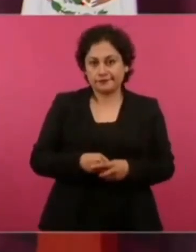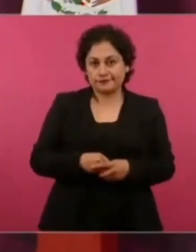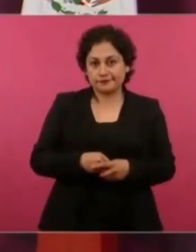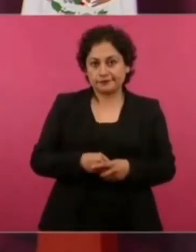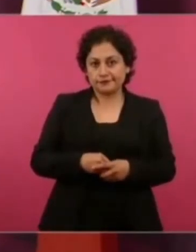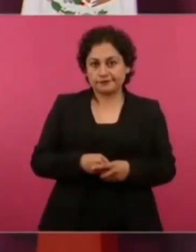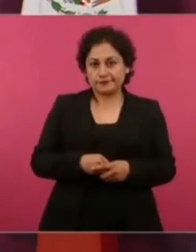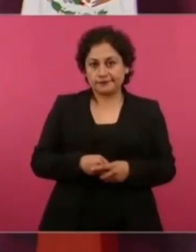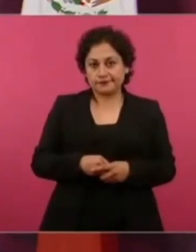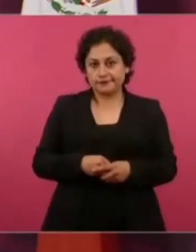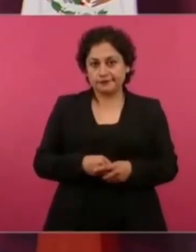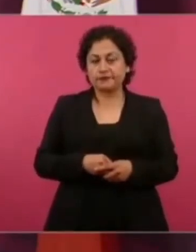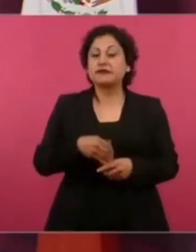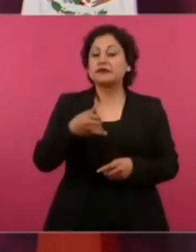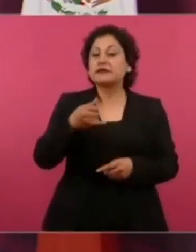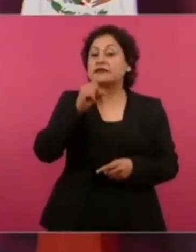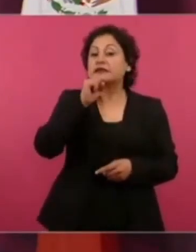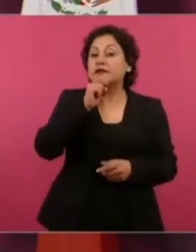Y los medios